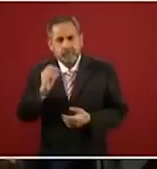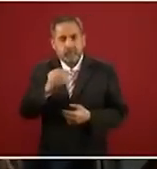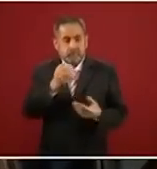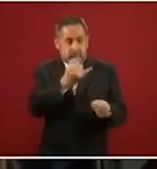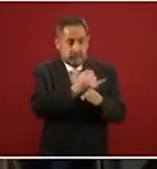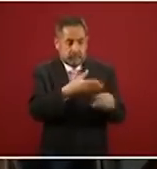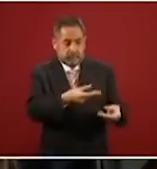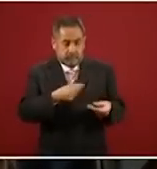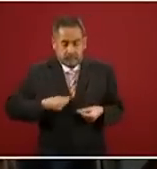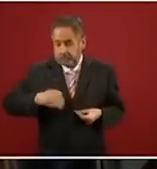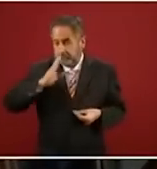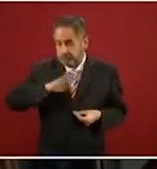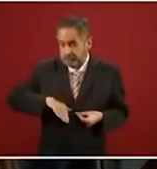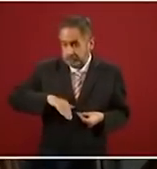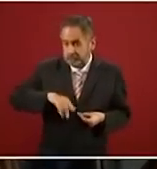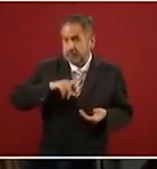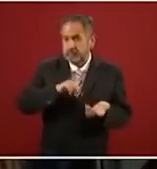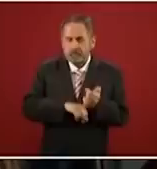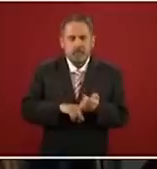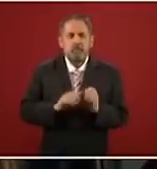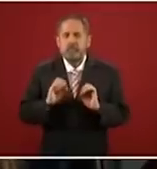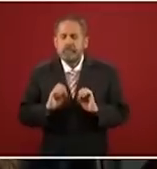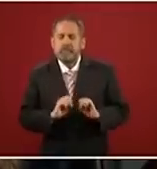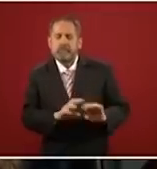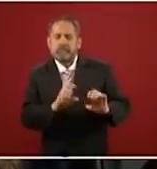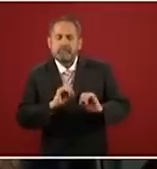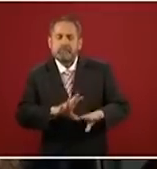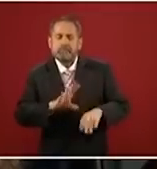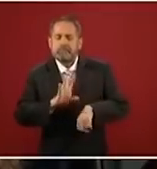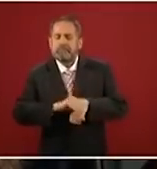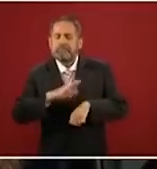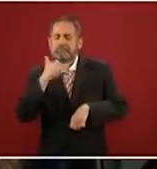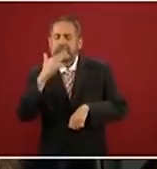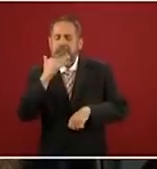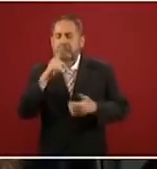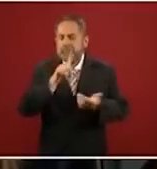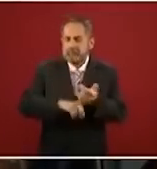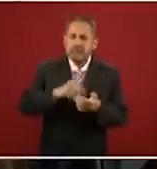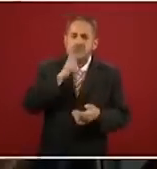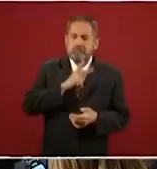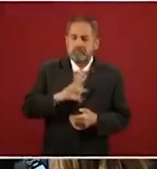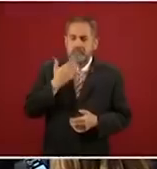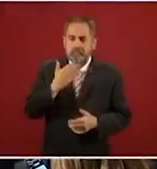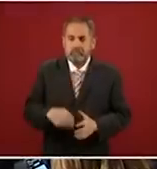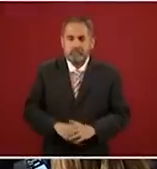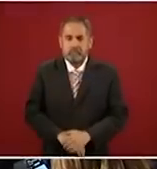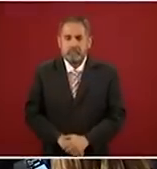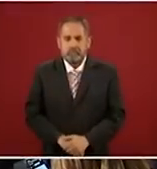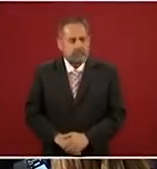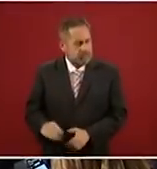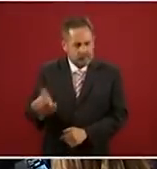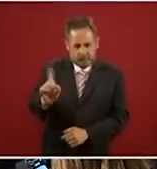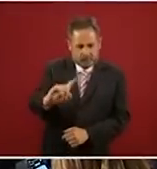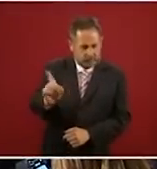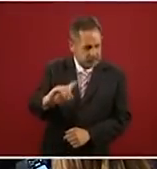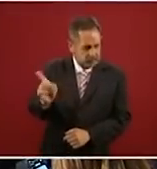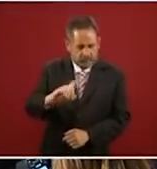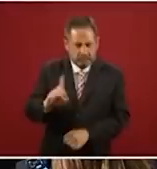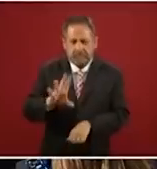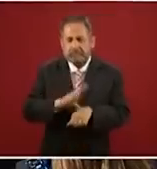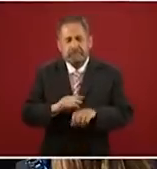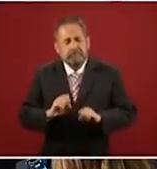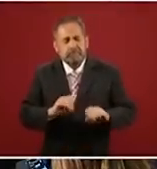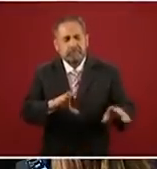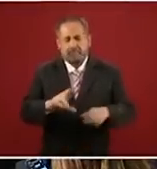informando mal o sea está solapando la corrupción al interior de pemex muchas gracias no no se solapan no se solapan no se